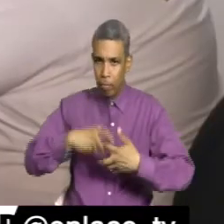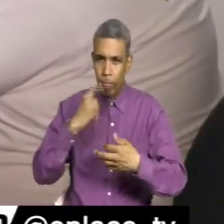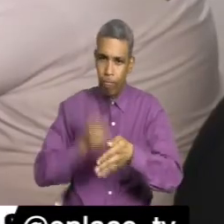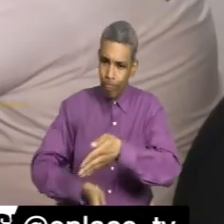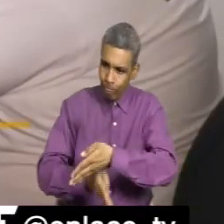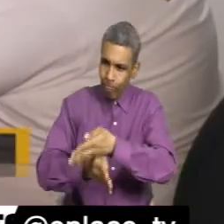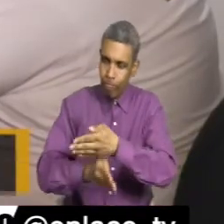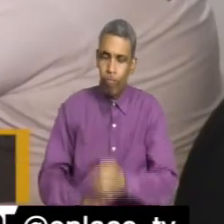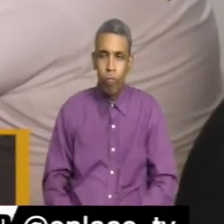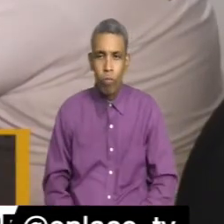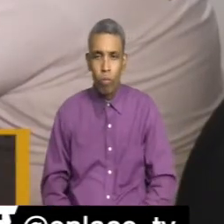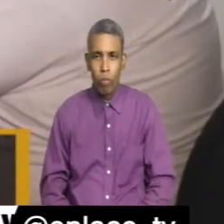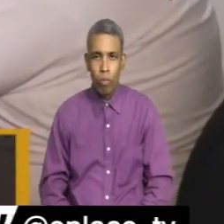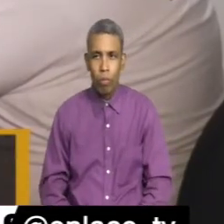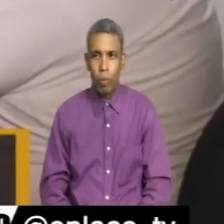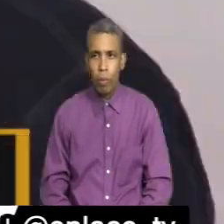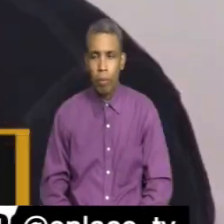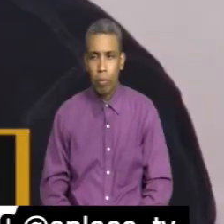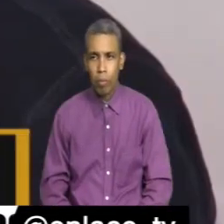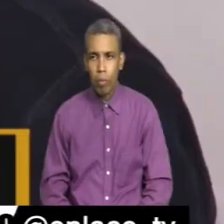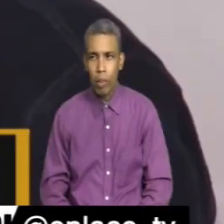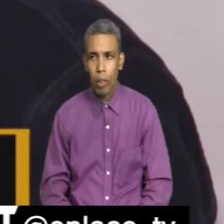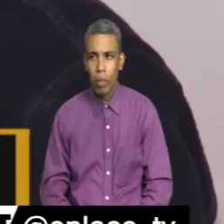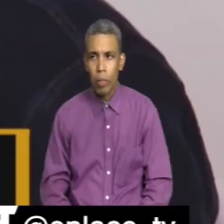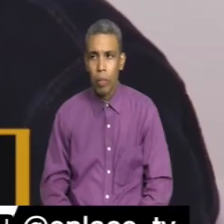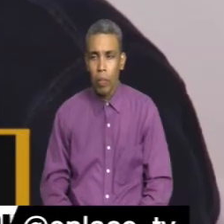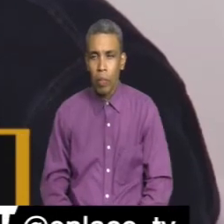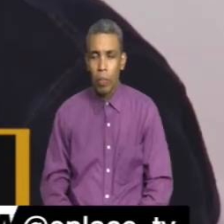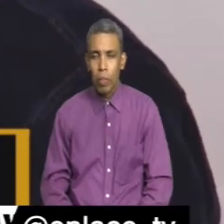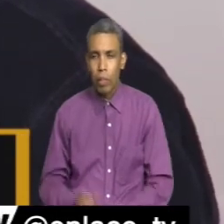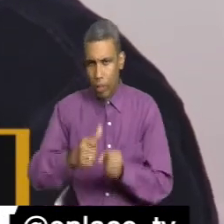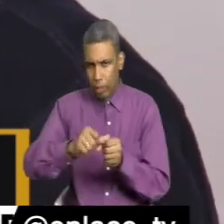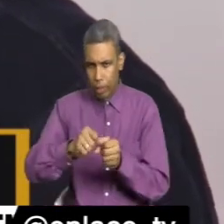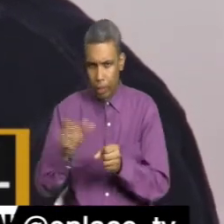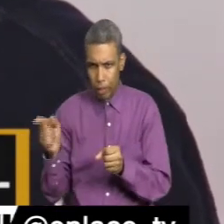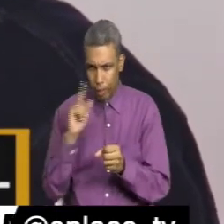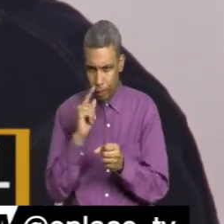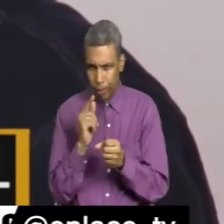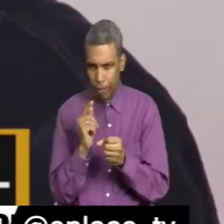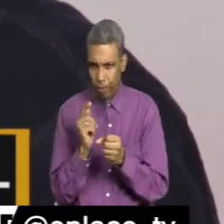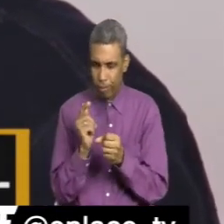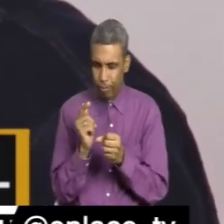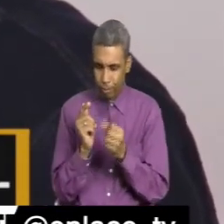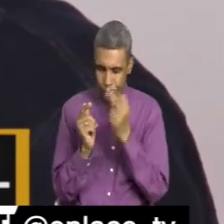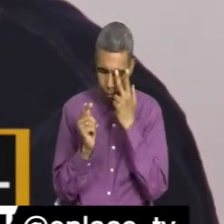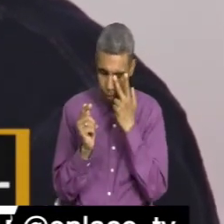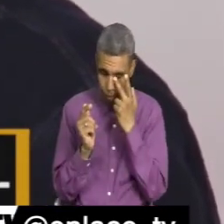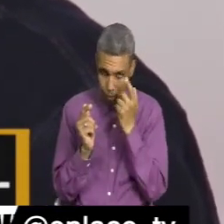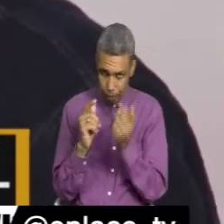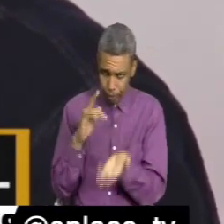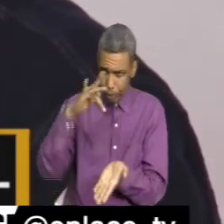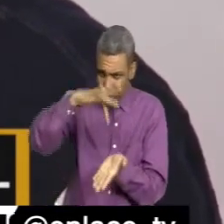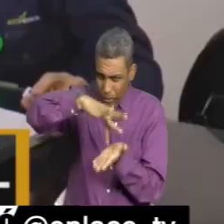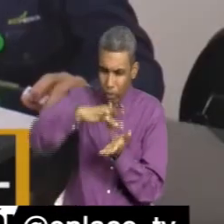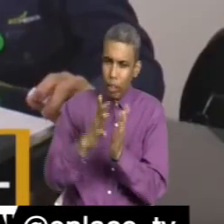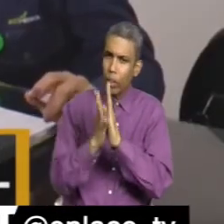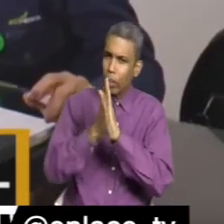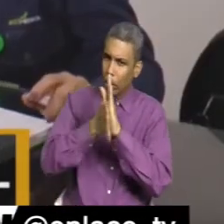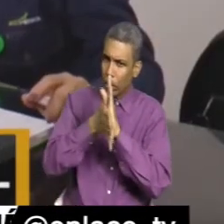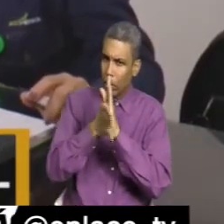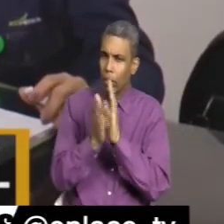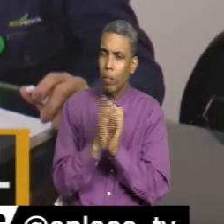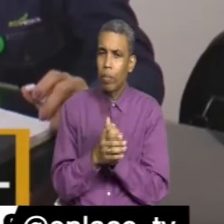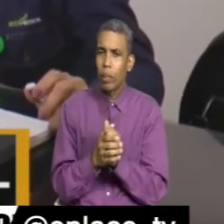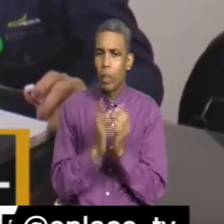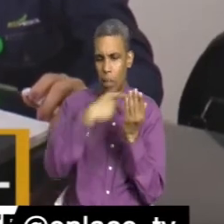Directivos de la empresa colombiana de petróleos Ecopetrol visitaron la redacción de Enlace Noticias para exponer lo que se ha hecho en cuanto a la construcción de la Vía Yuma. Uno de